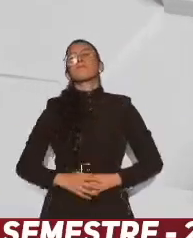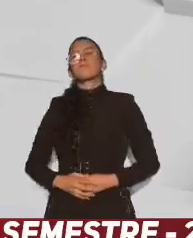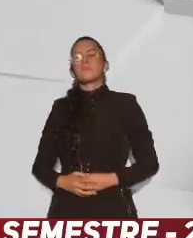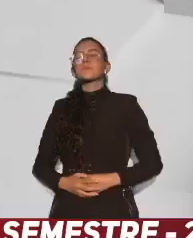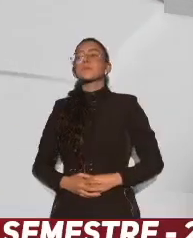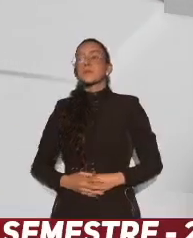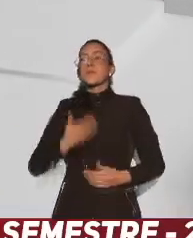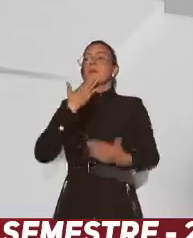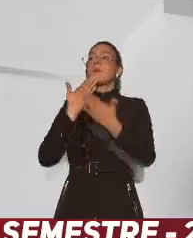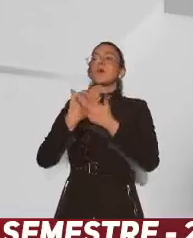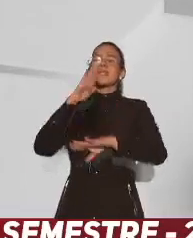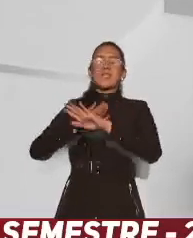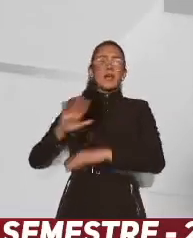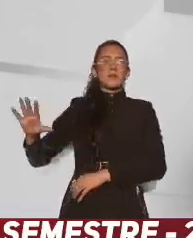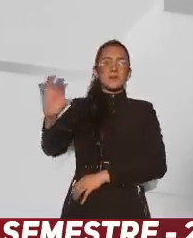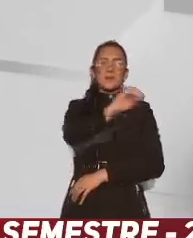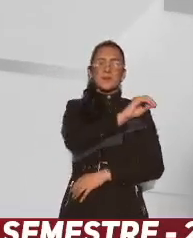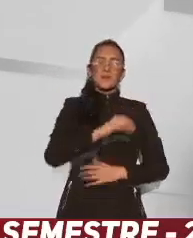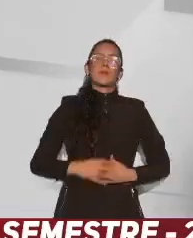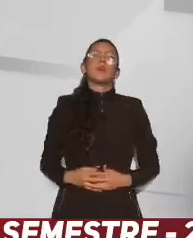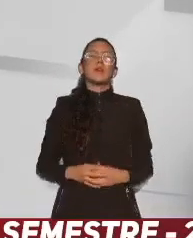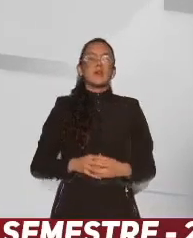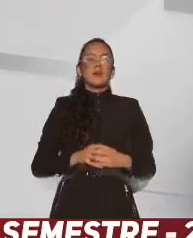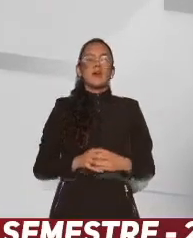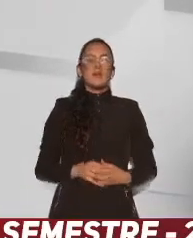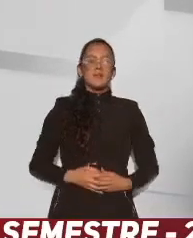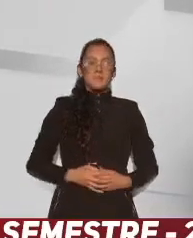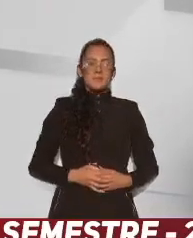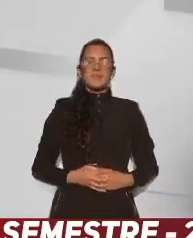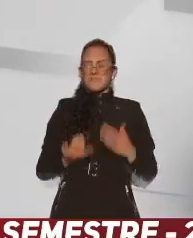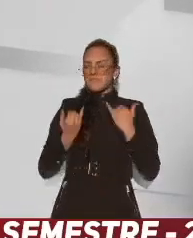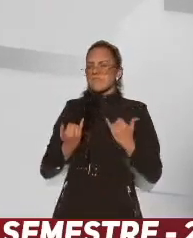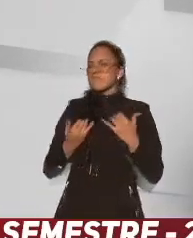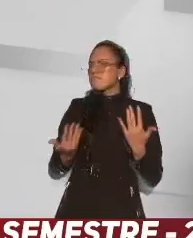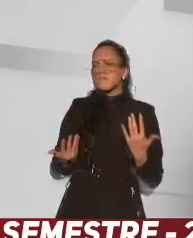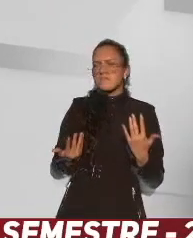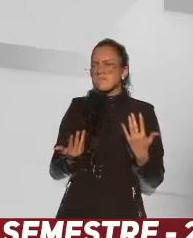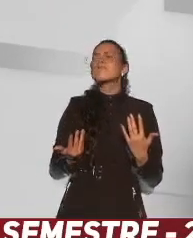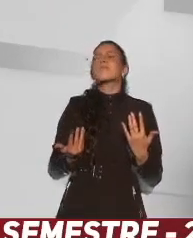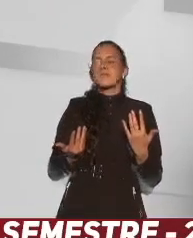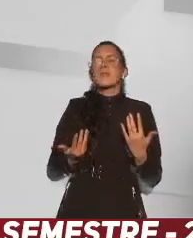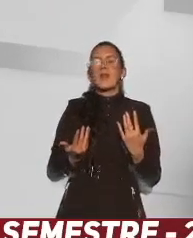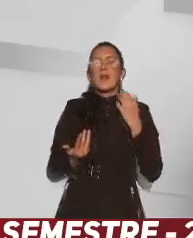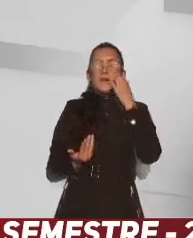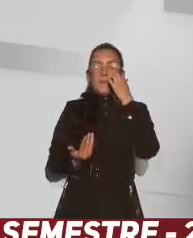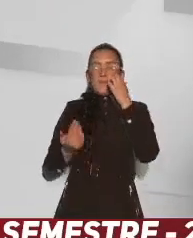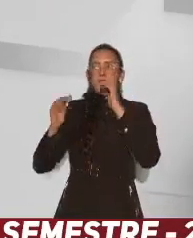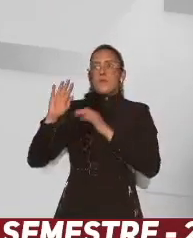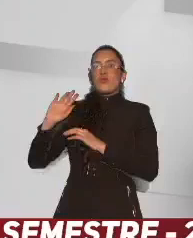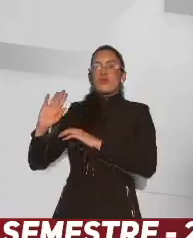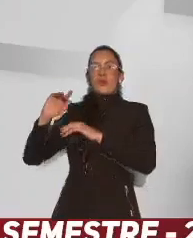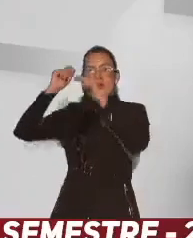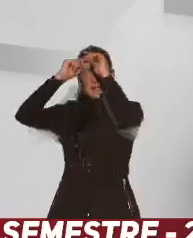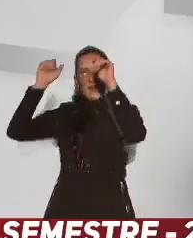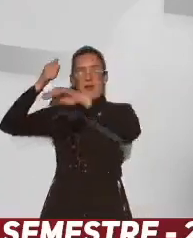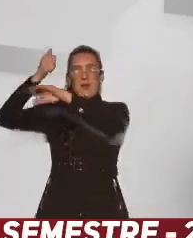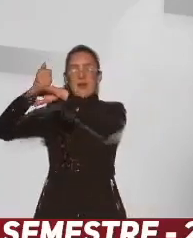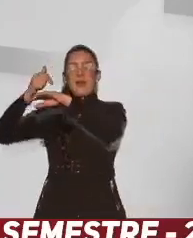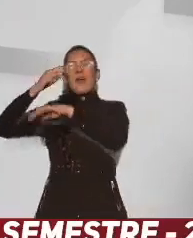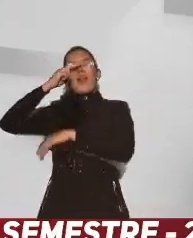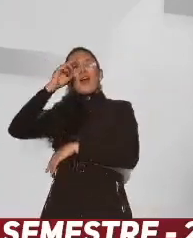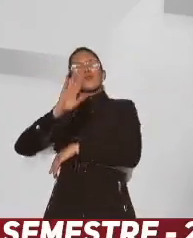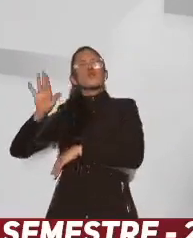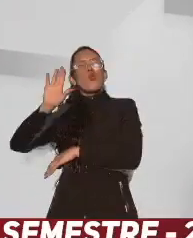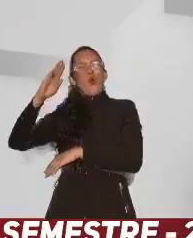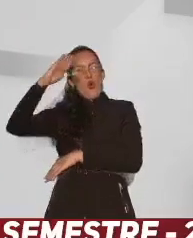Muy buenas tardes para todos. A continuación, la Jefatura de Estado Mayor de Operaciones del Ejército